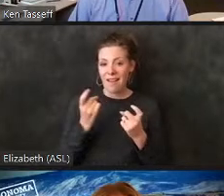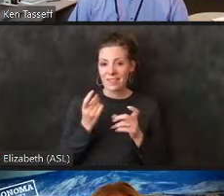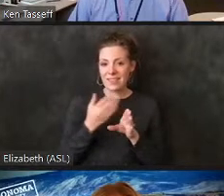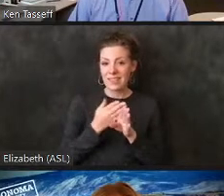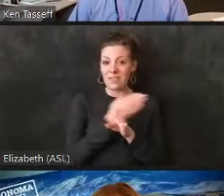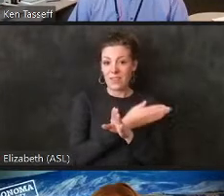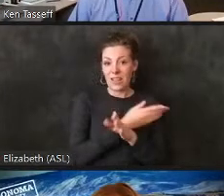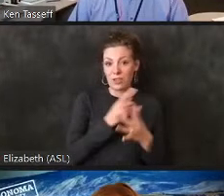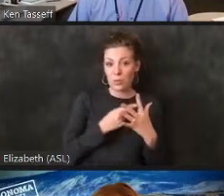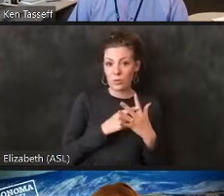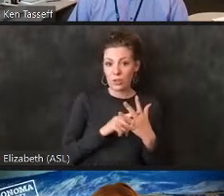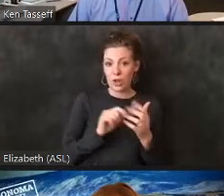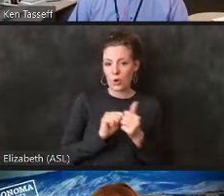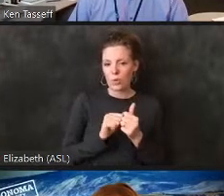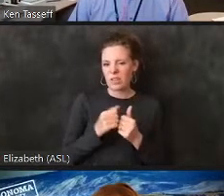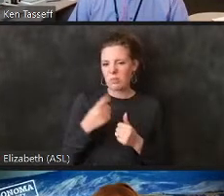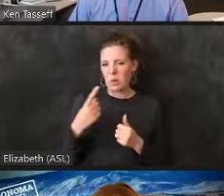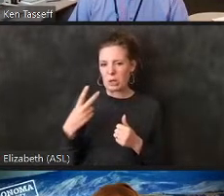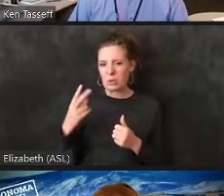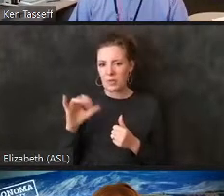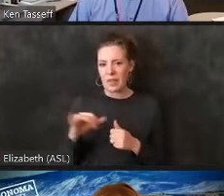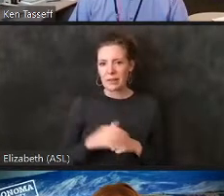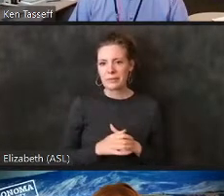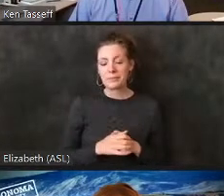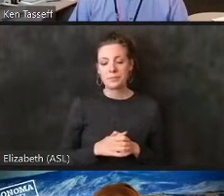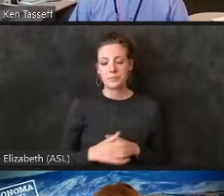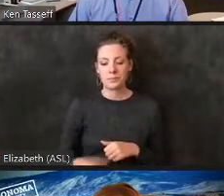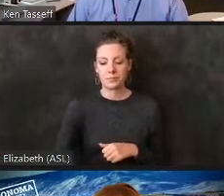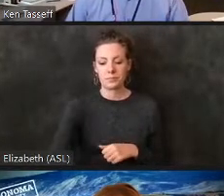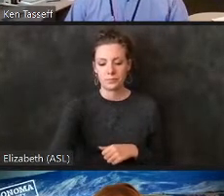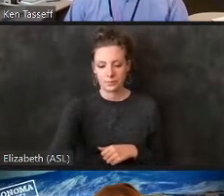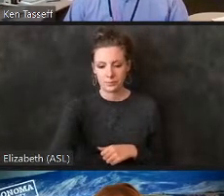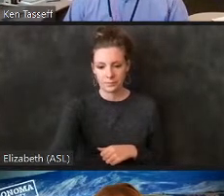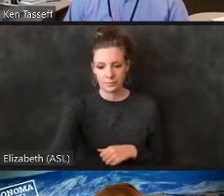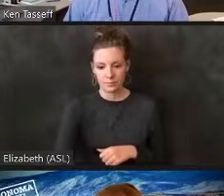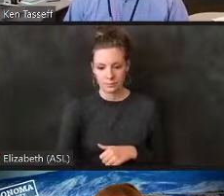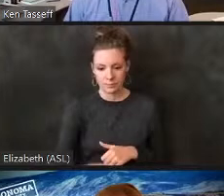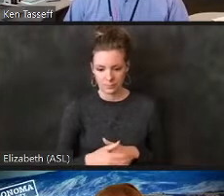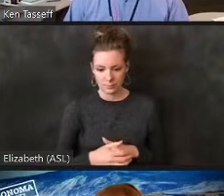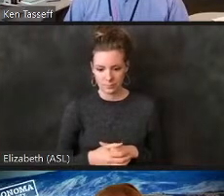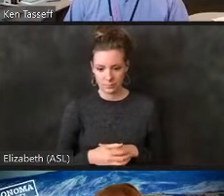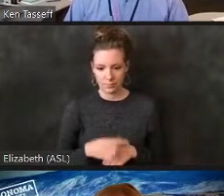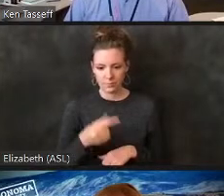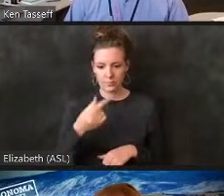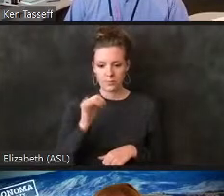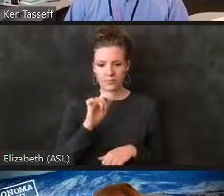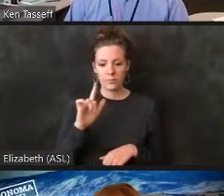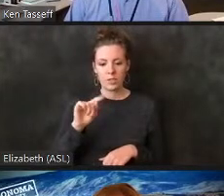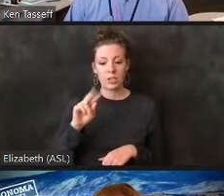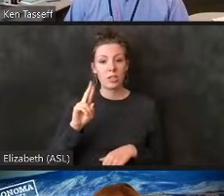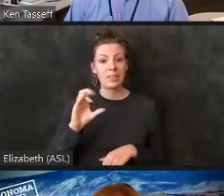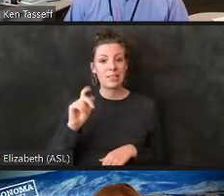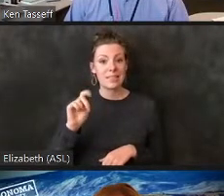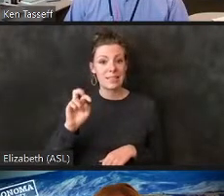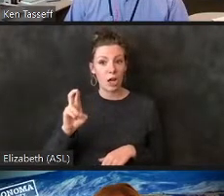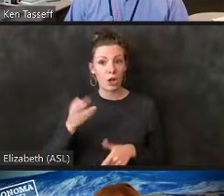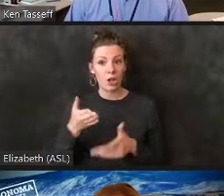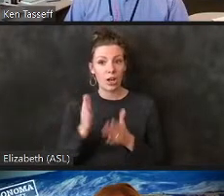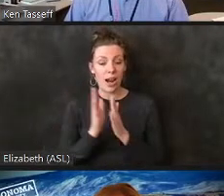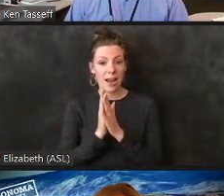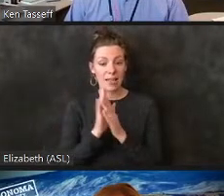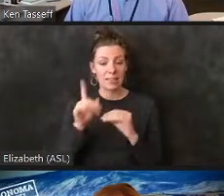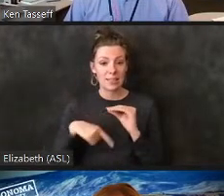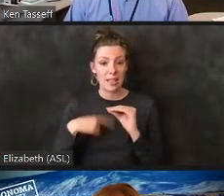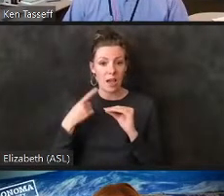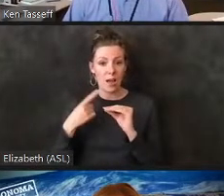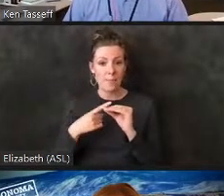Hay ciertas preguntas que mandaron reporteros adelante antes de la junta. Joe Tucker preguntó